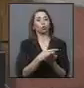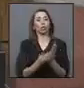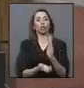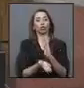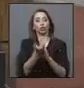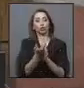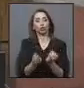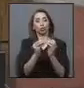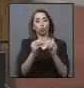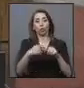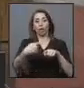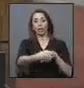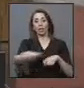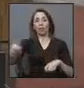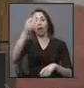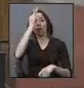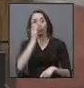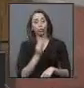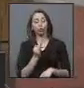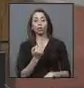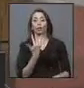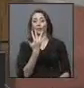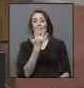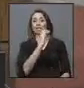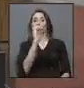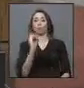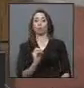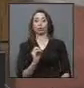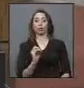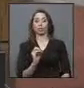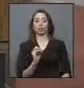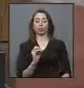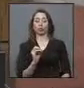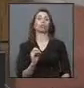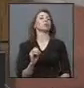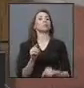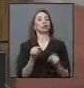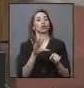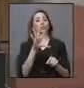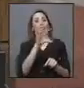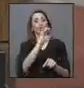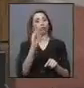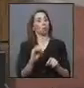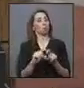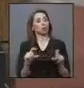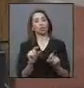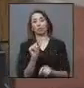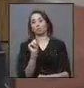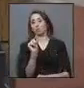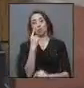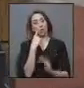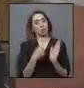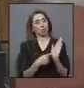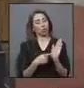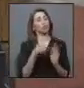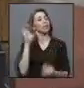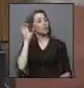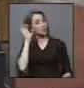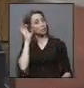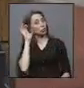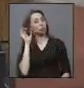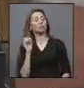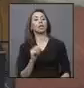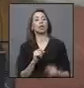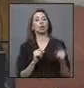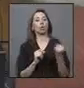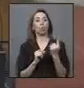un 5%, y que incluso en esa cifra me quedo corto. He escuchado reiteradas veces que cada